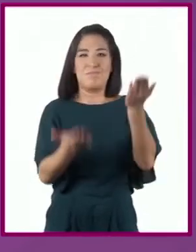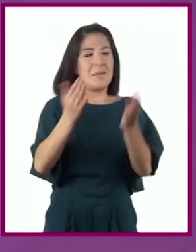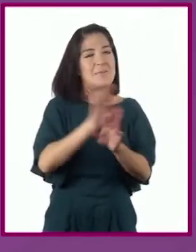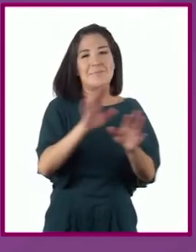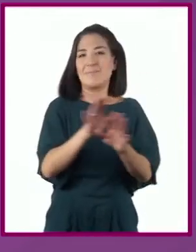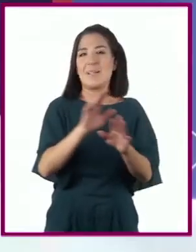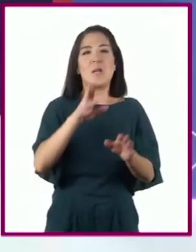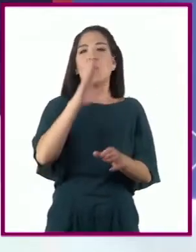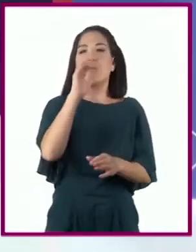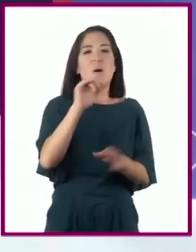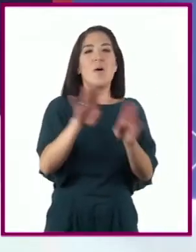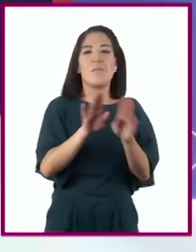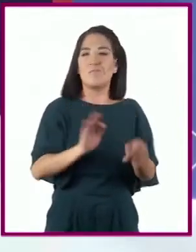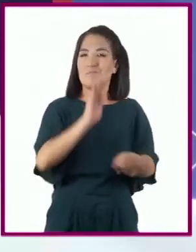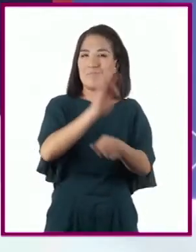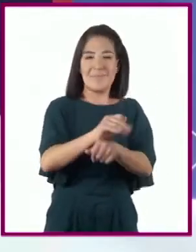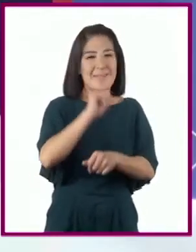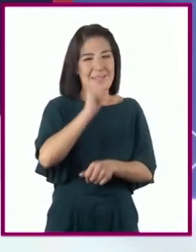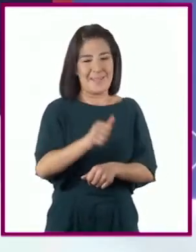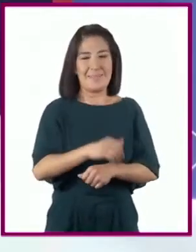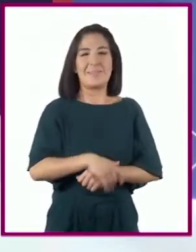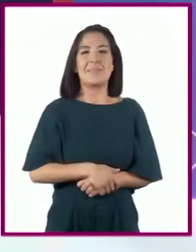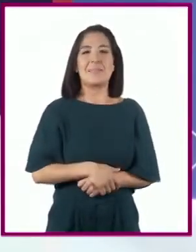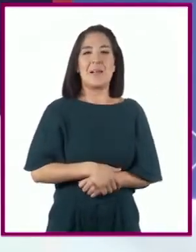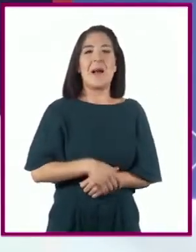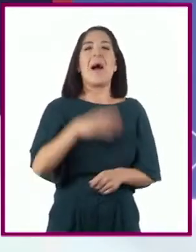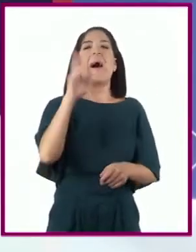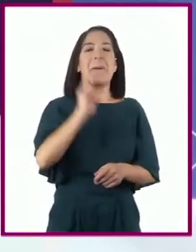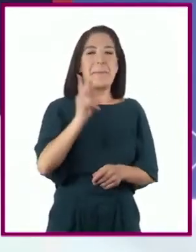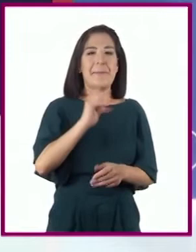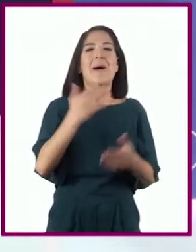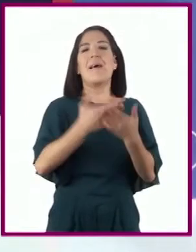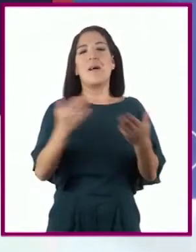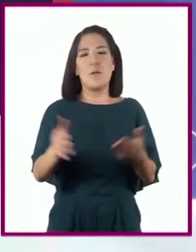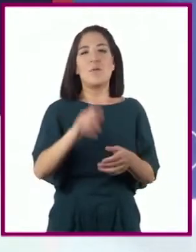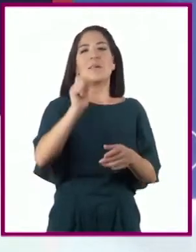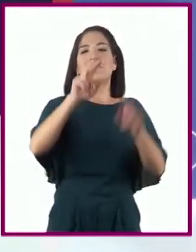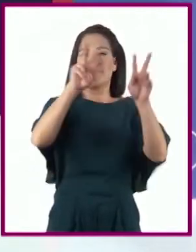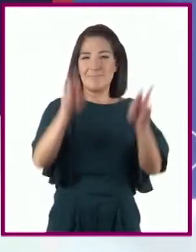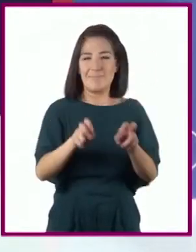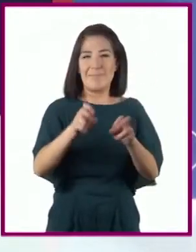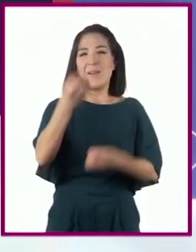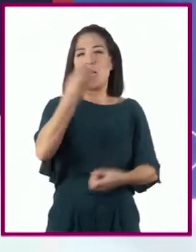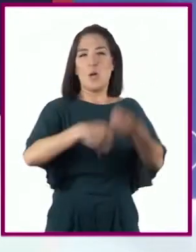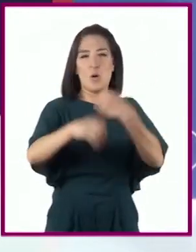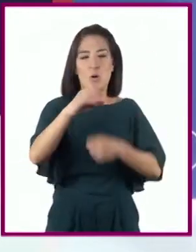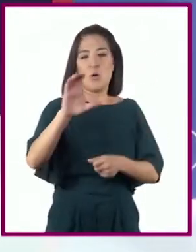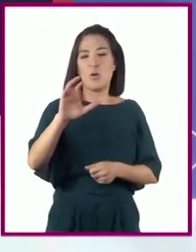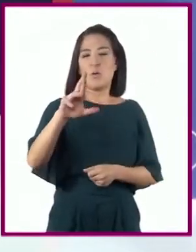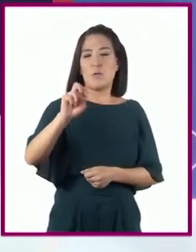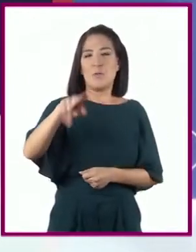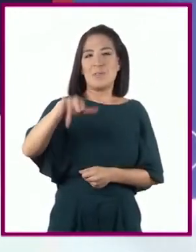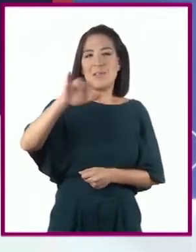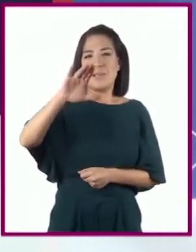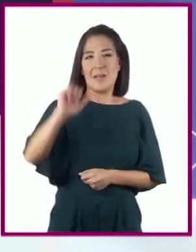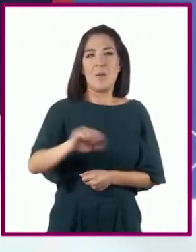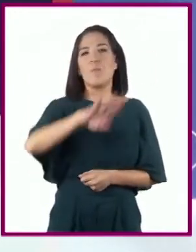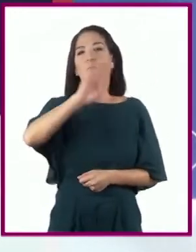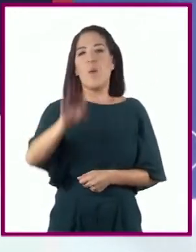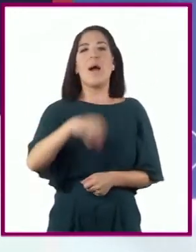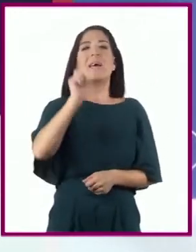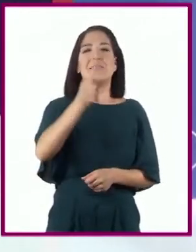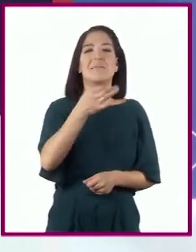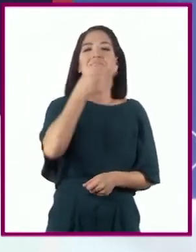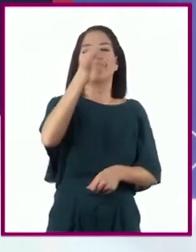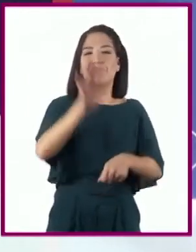narración. Ahora hagamos lo propio con el siguiente fragmento de la obra Crónica de una muerte anunciada,